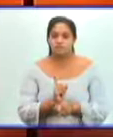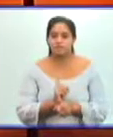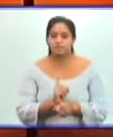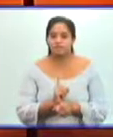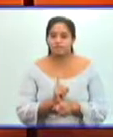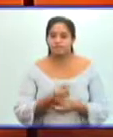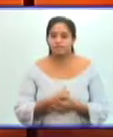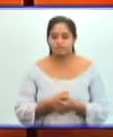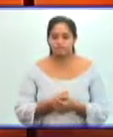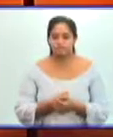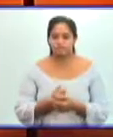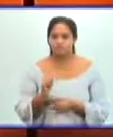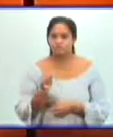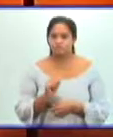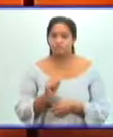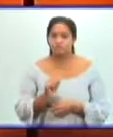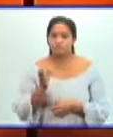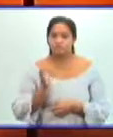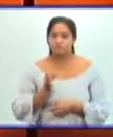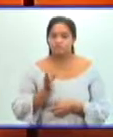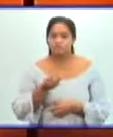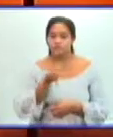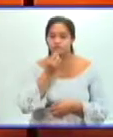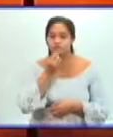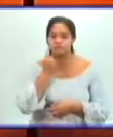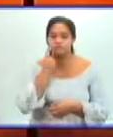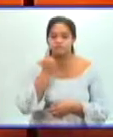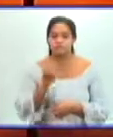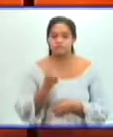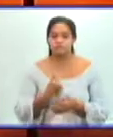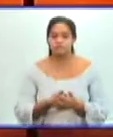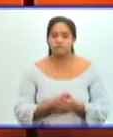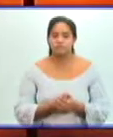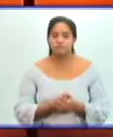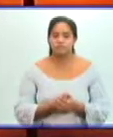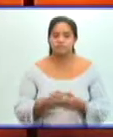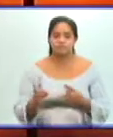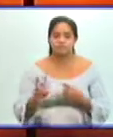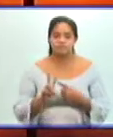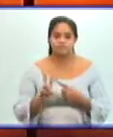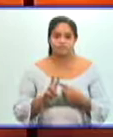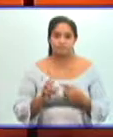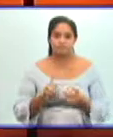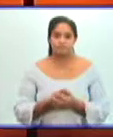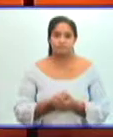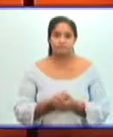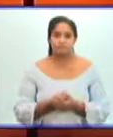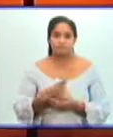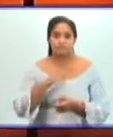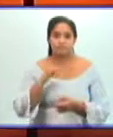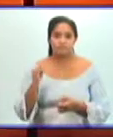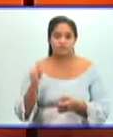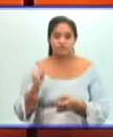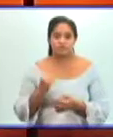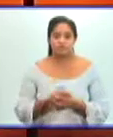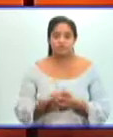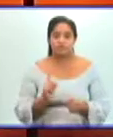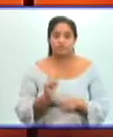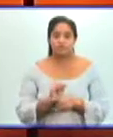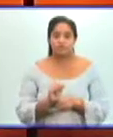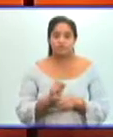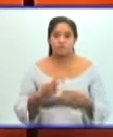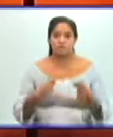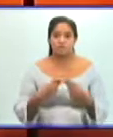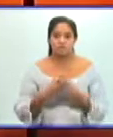no, pero seguro que lo han podido ver en la televisión, ¿sí? Aquella en que los perros compiten